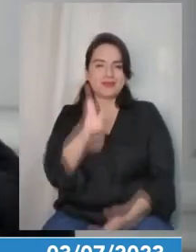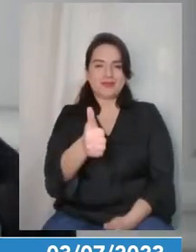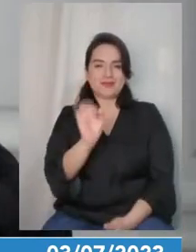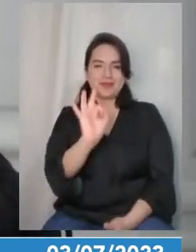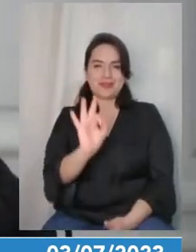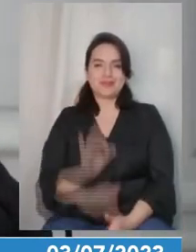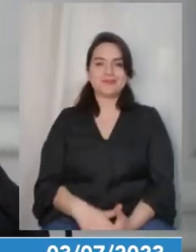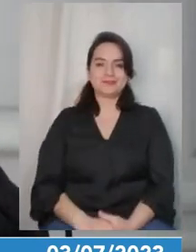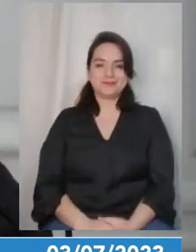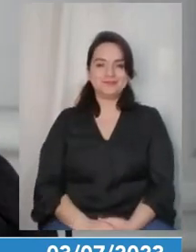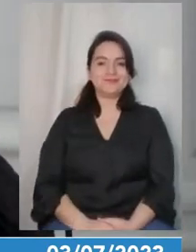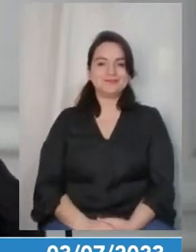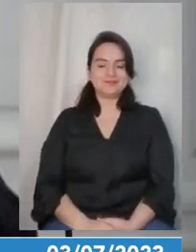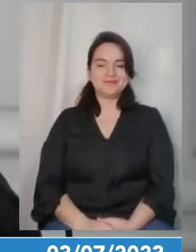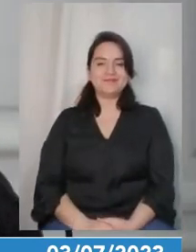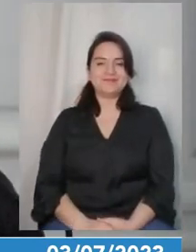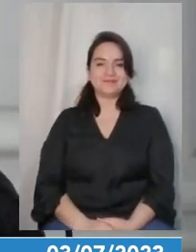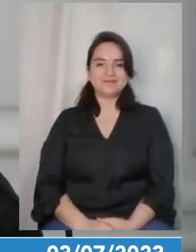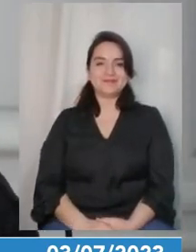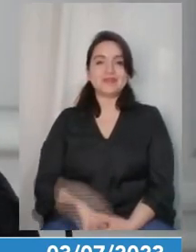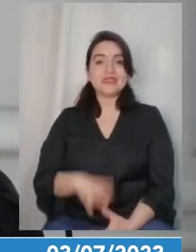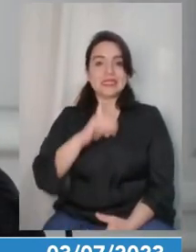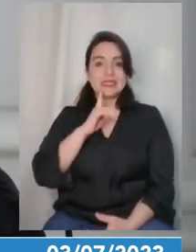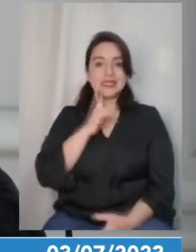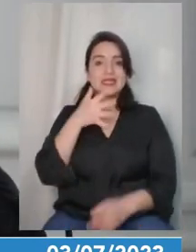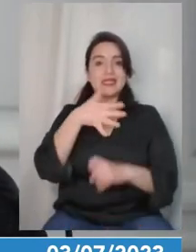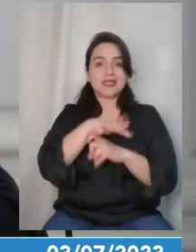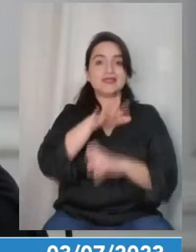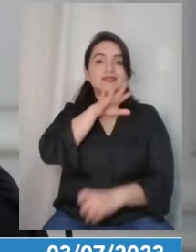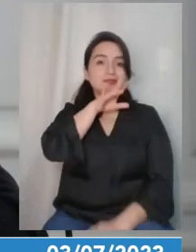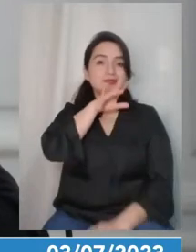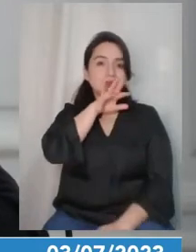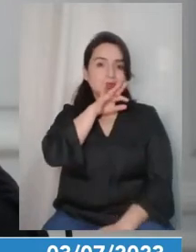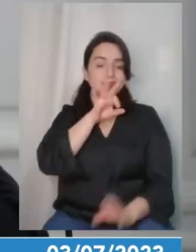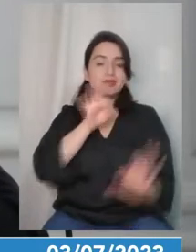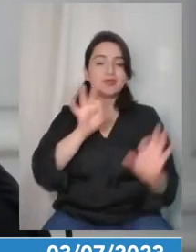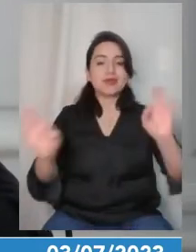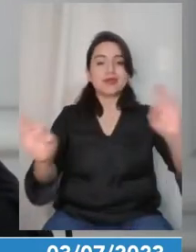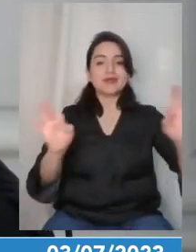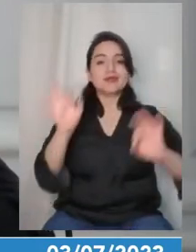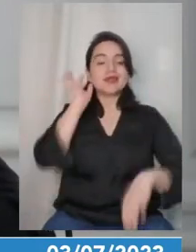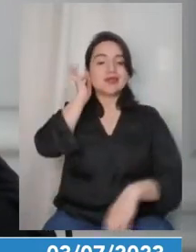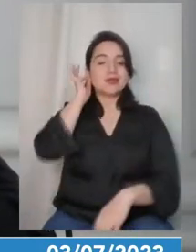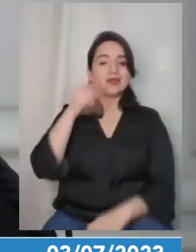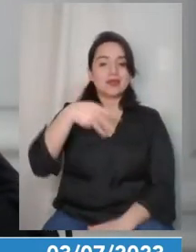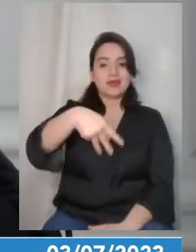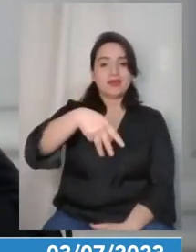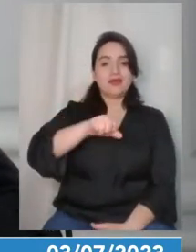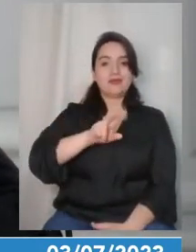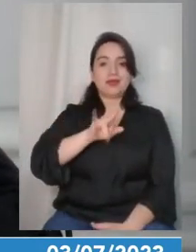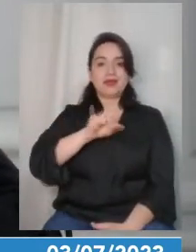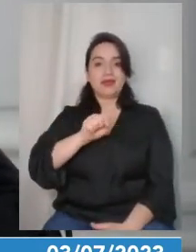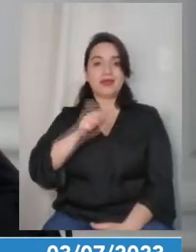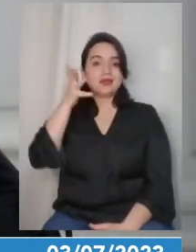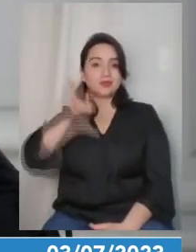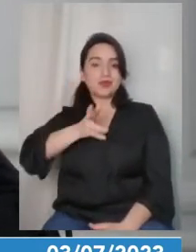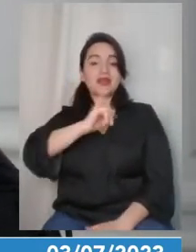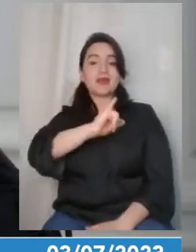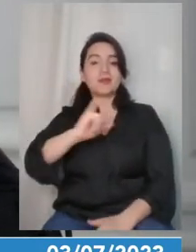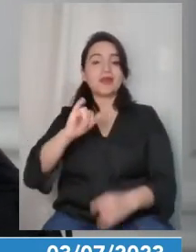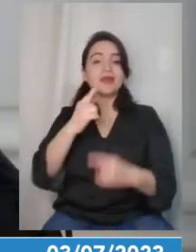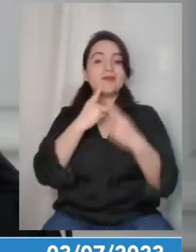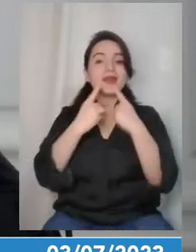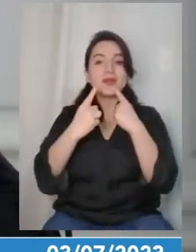A ver, tiene 15 minutos, señora María, para exponer y después le vamos a hacer algunas preguntas, probablemente los